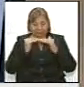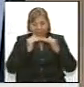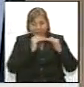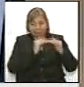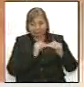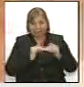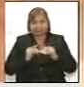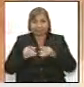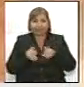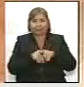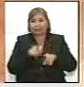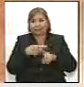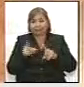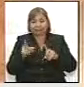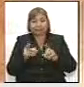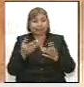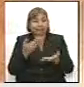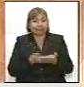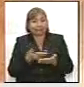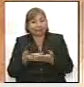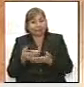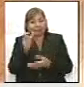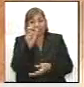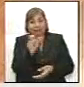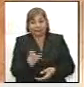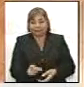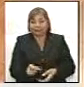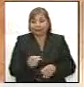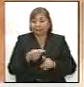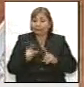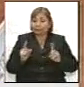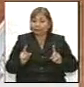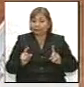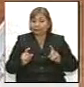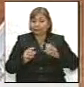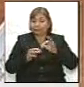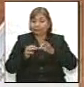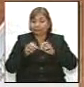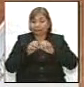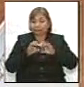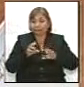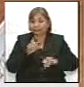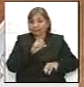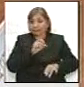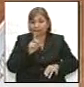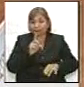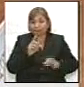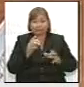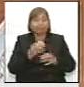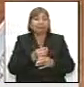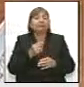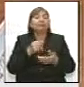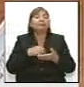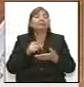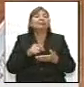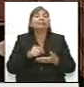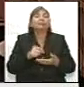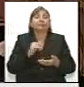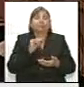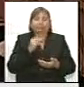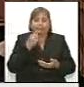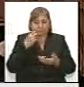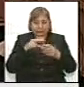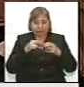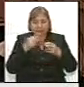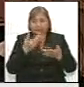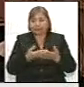otra, incluso perteneciendo a la misma persona. Sin embargo, aclaró que no era perito grafotécnico, sino perito en inspecciones en la